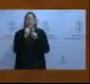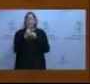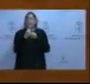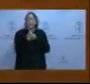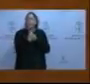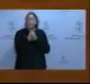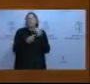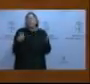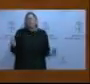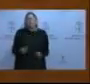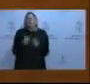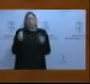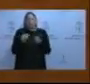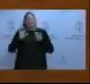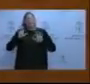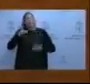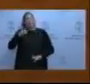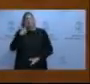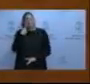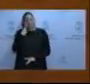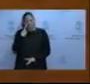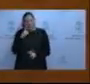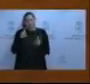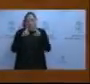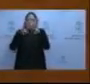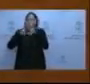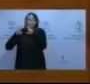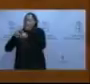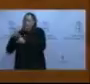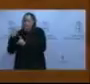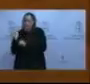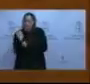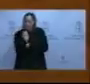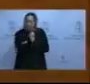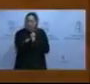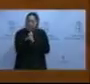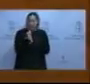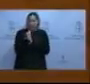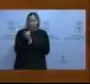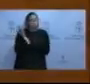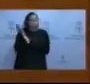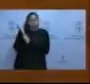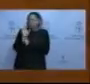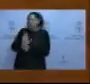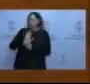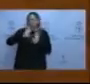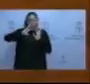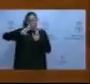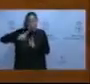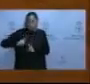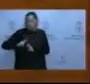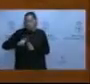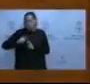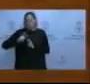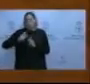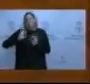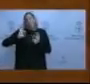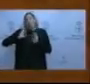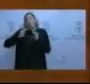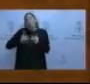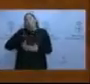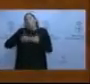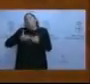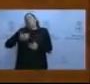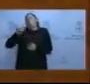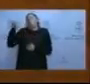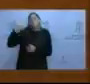mejorado, pero mire, lo cierto es que hay entidades o empresas que o no presentaron las cuentas o las presentaron mal ante la